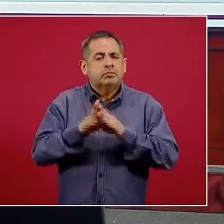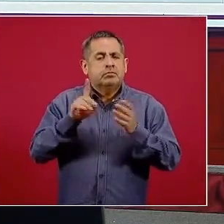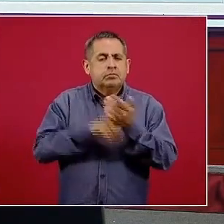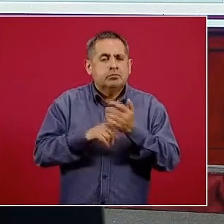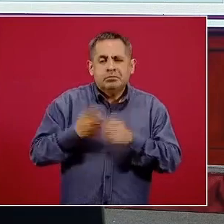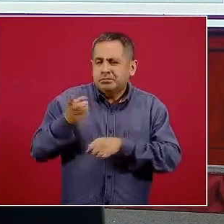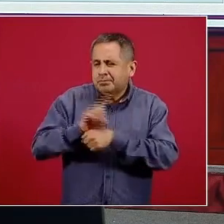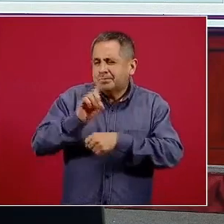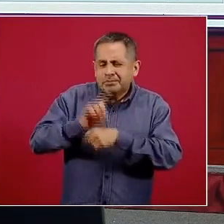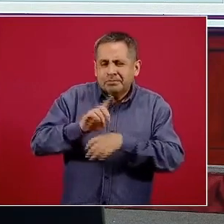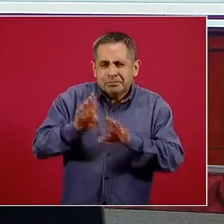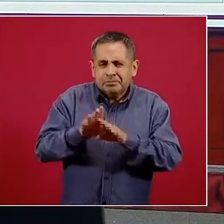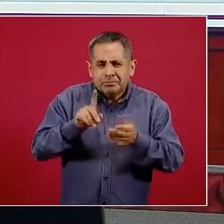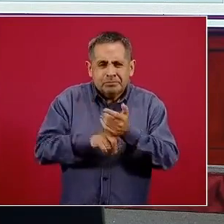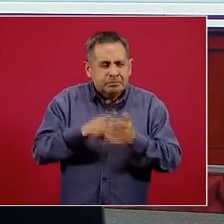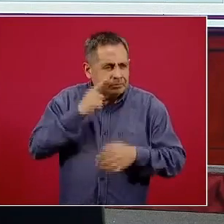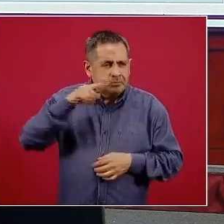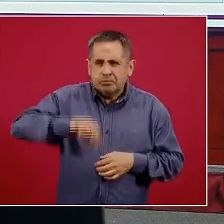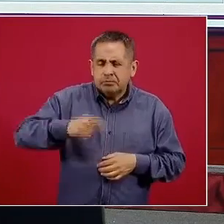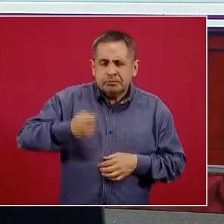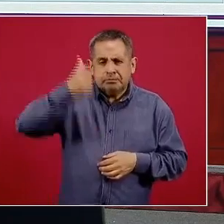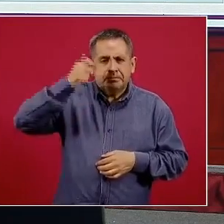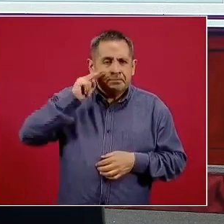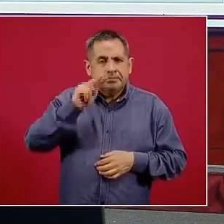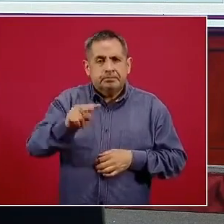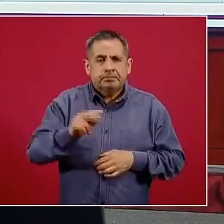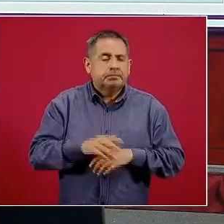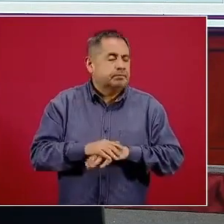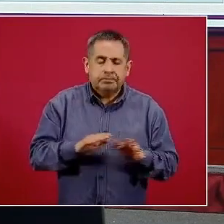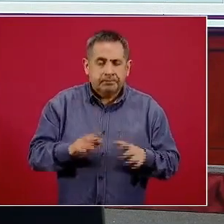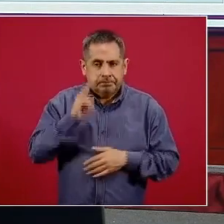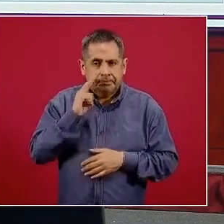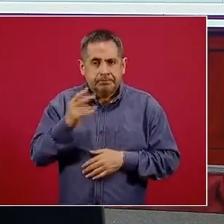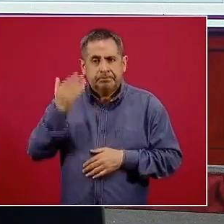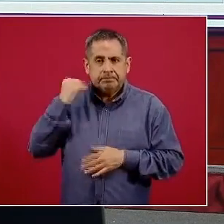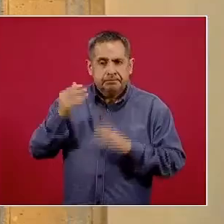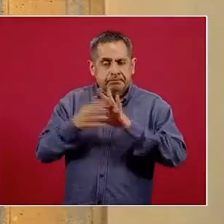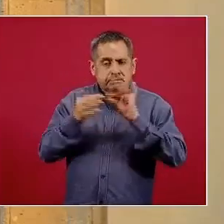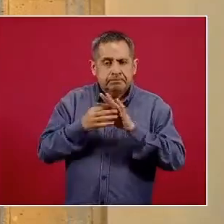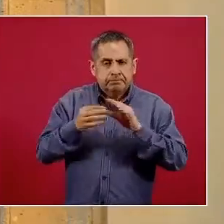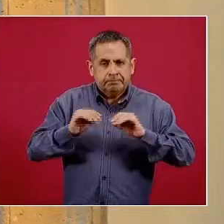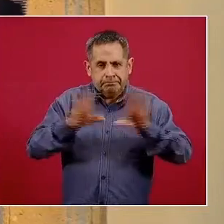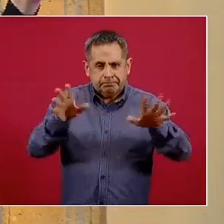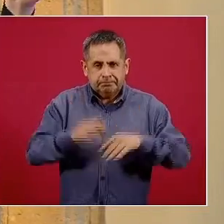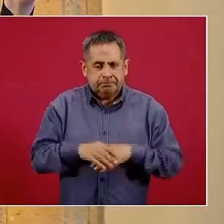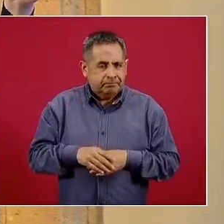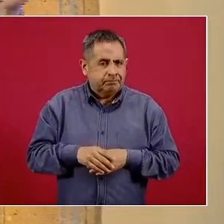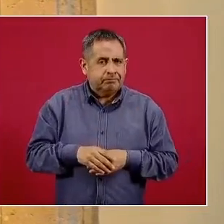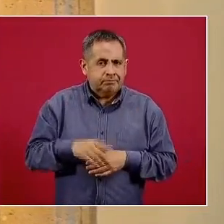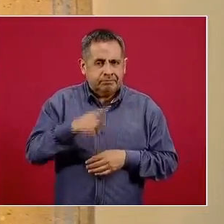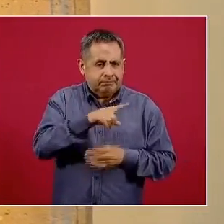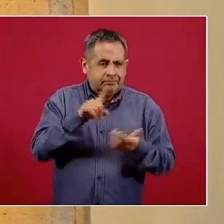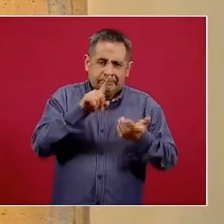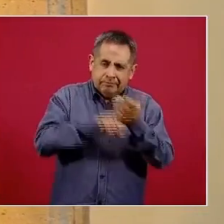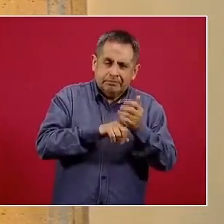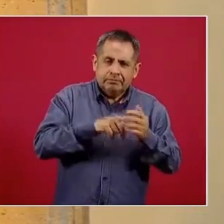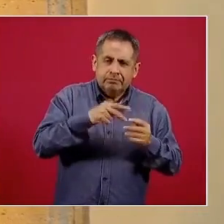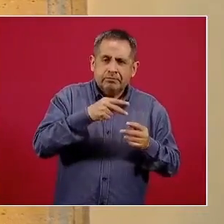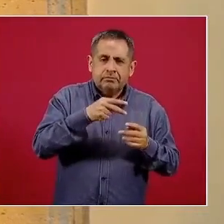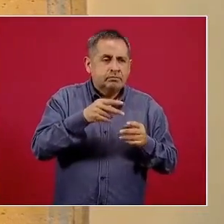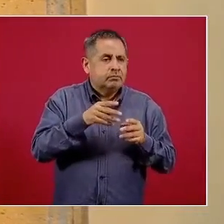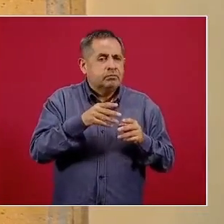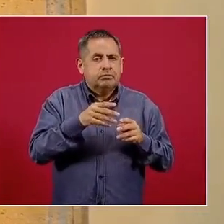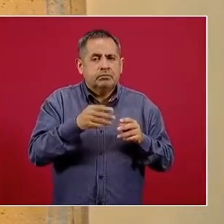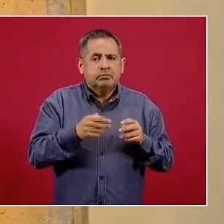presentan todos los días? Y creo que es la primera vez que la vemos. Lo que pasa es que por la escala, esta curva está integrada en